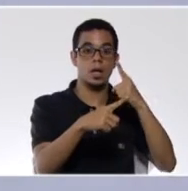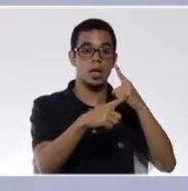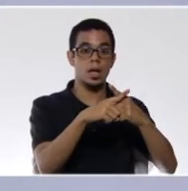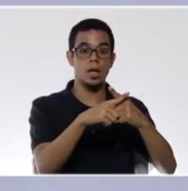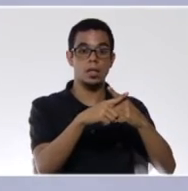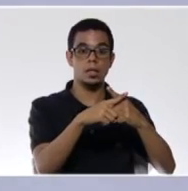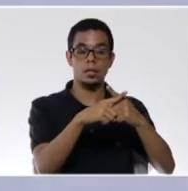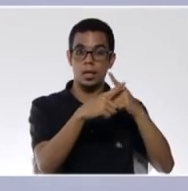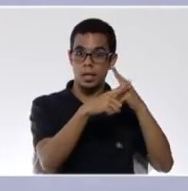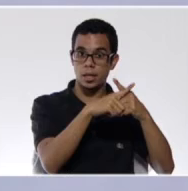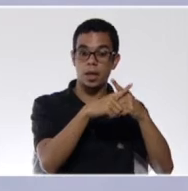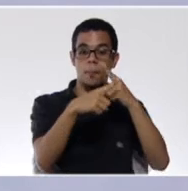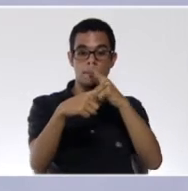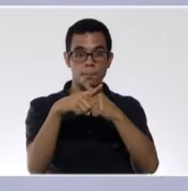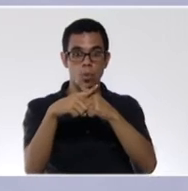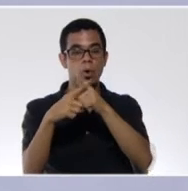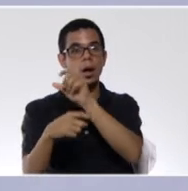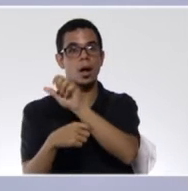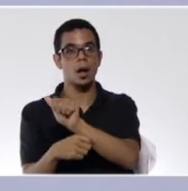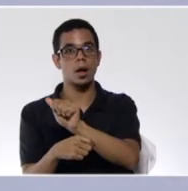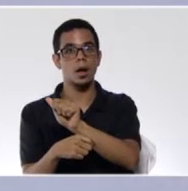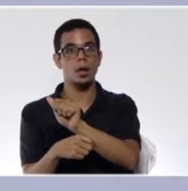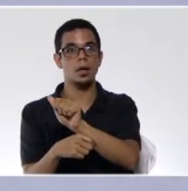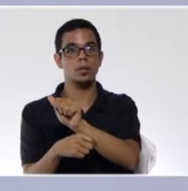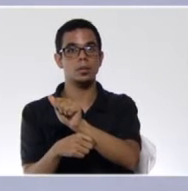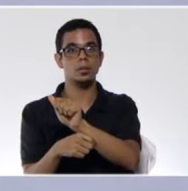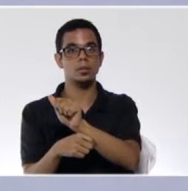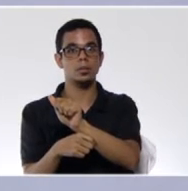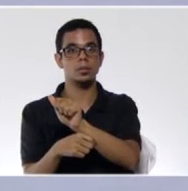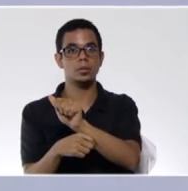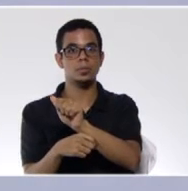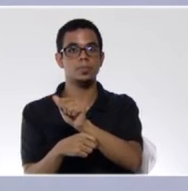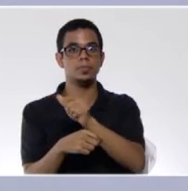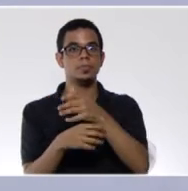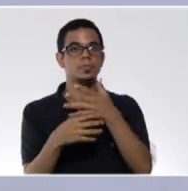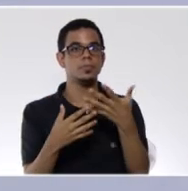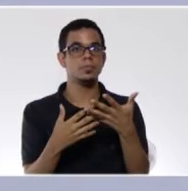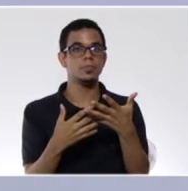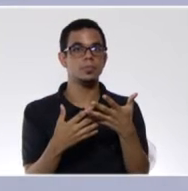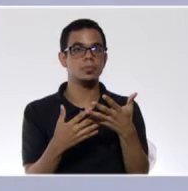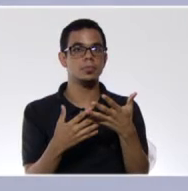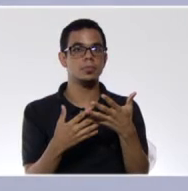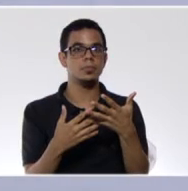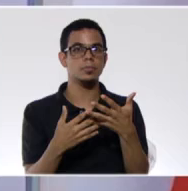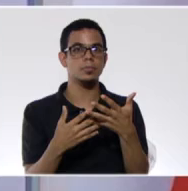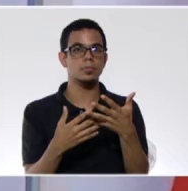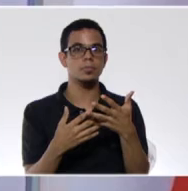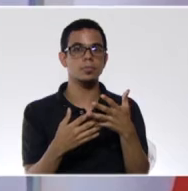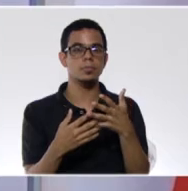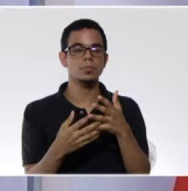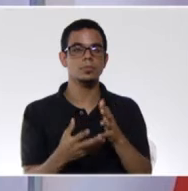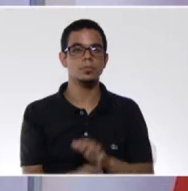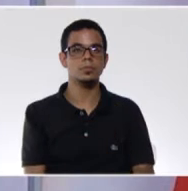a, que por la propiedad conmutativa es lo mismo que a por x.